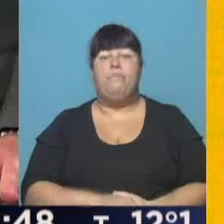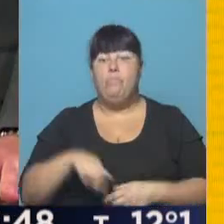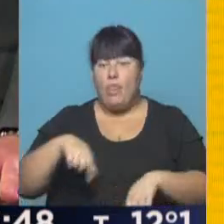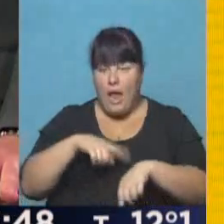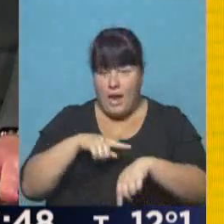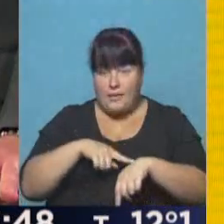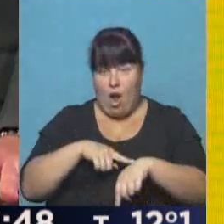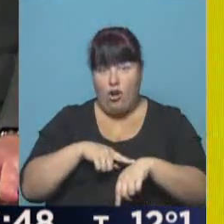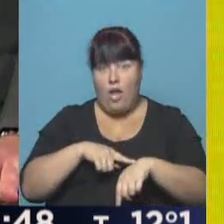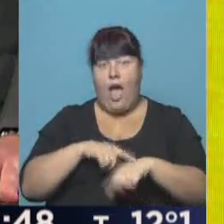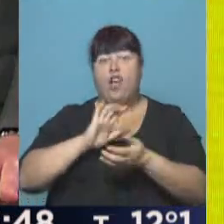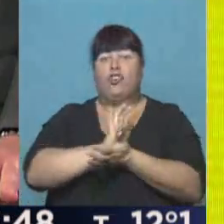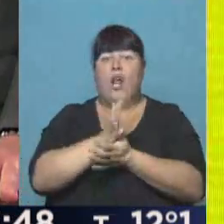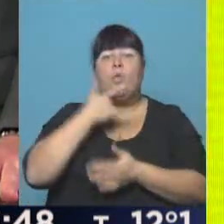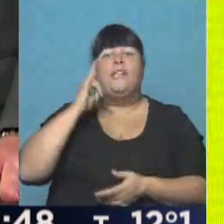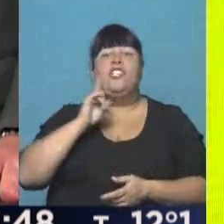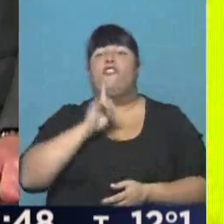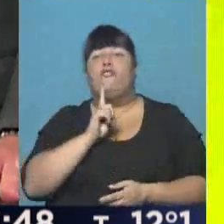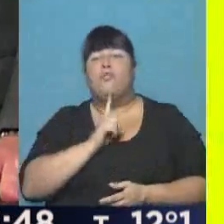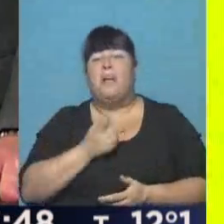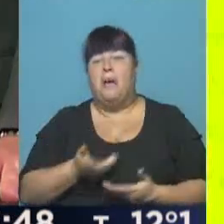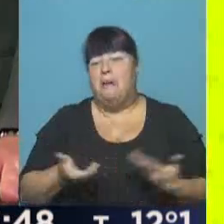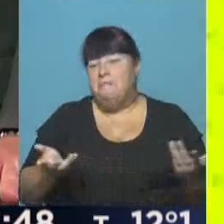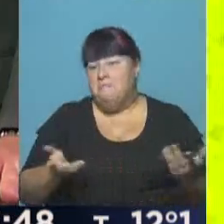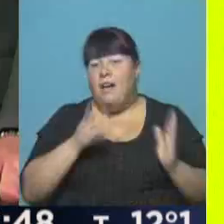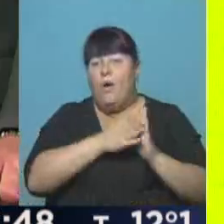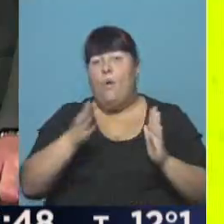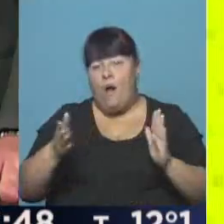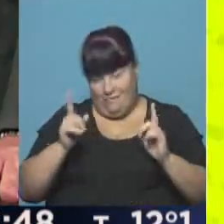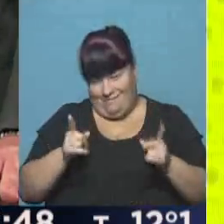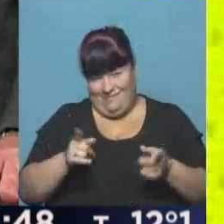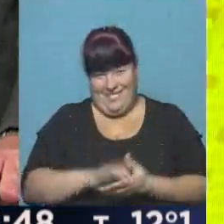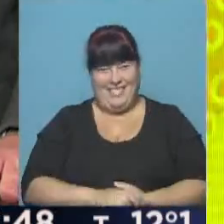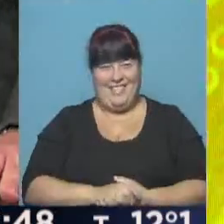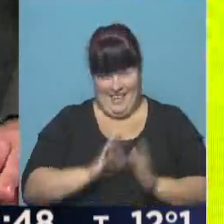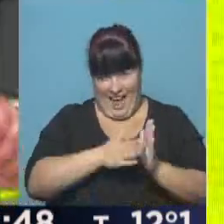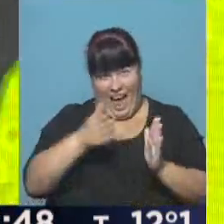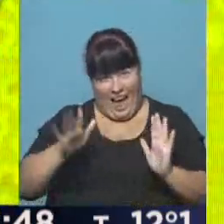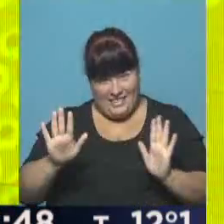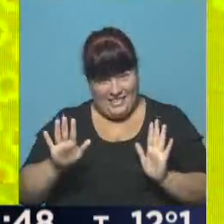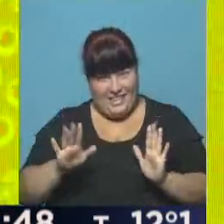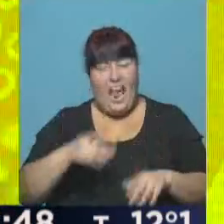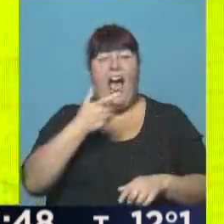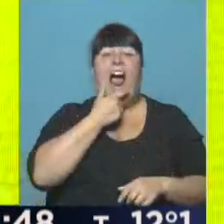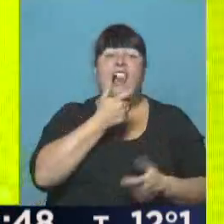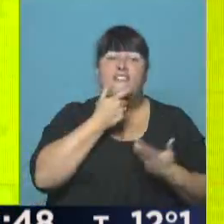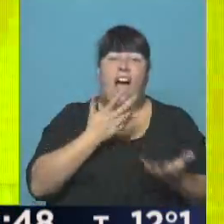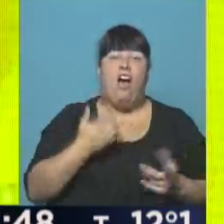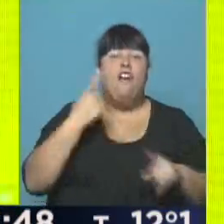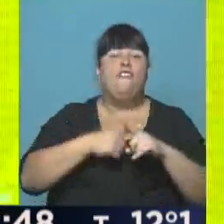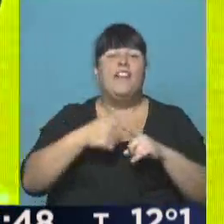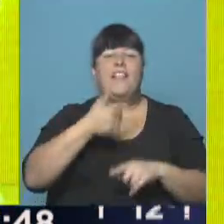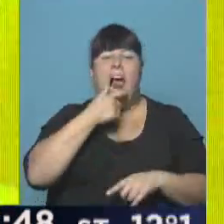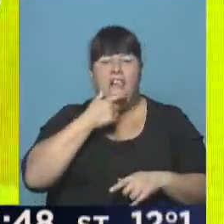A esta hora, chocolate, dulce de leche, sí, o fruta. En ese orden. En ese orden. Alfajores, es la, sí, fiesta